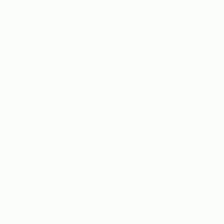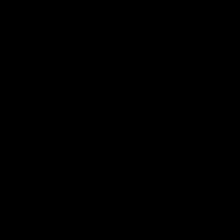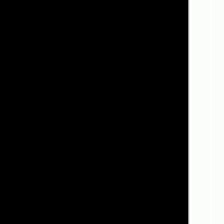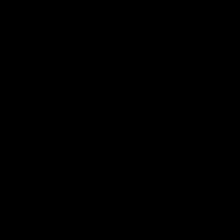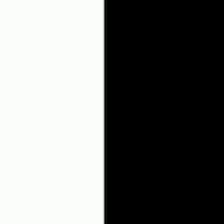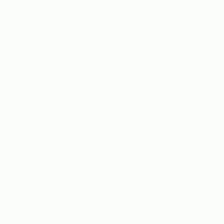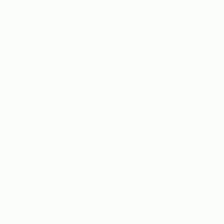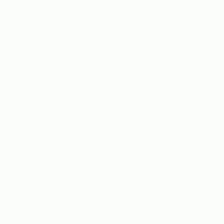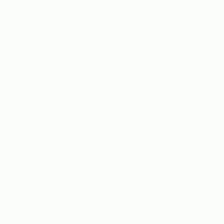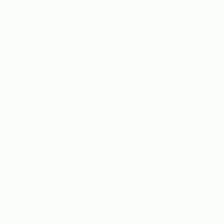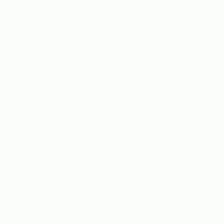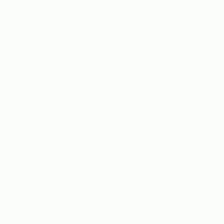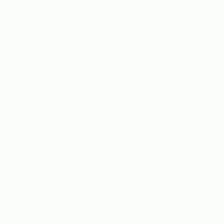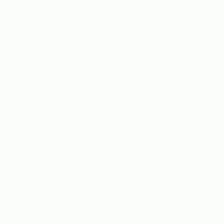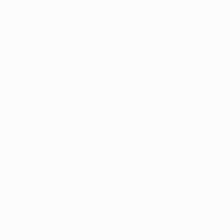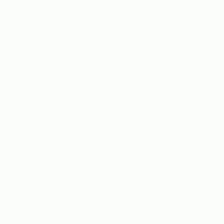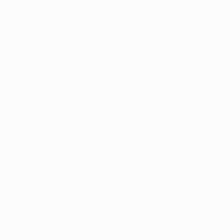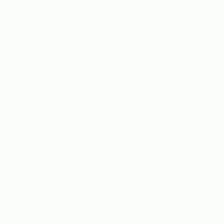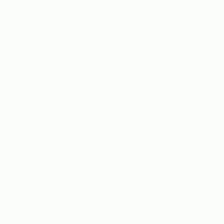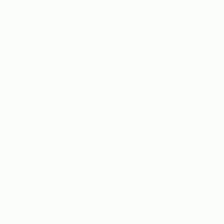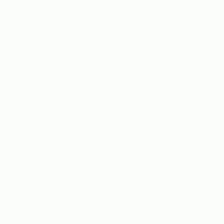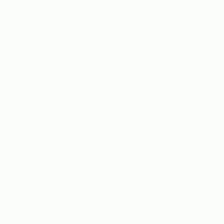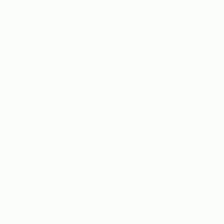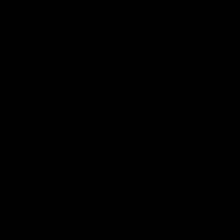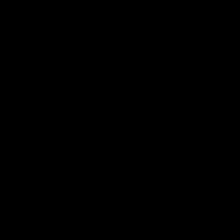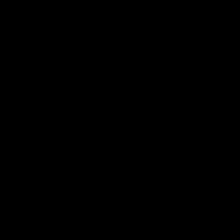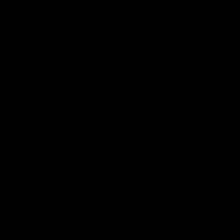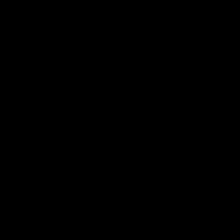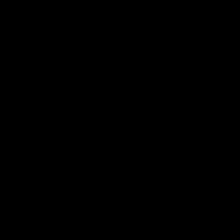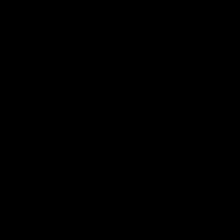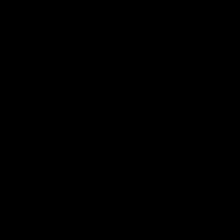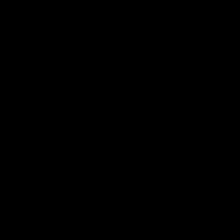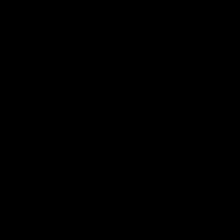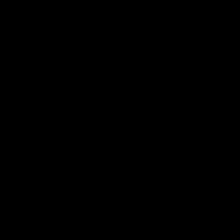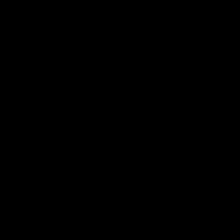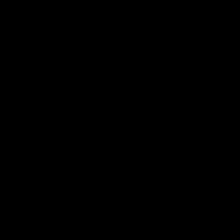de ilusión